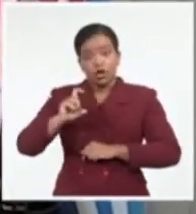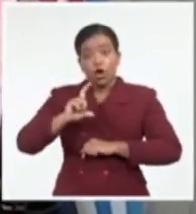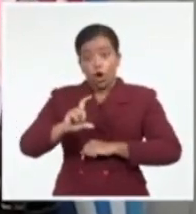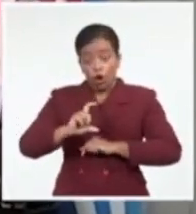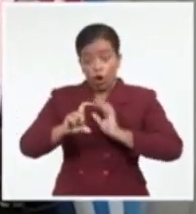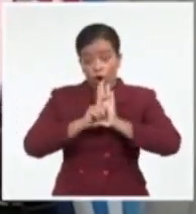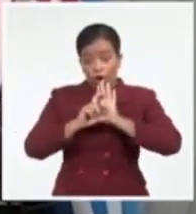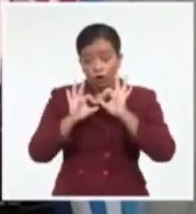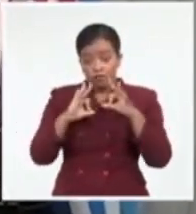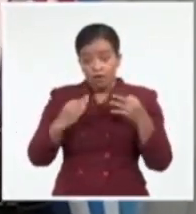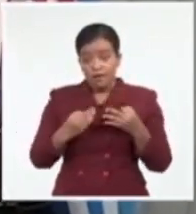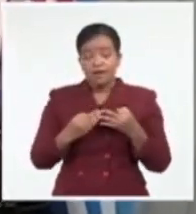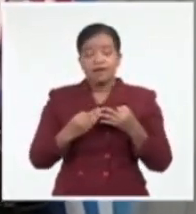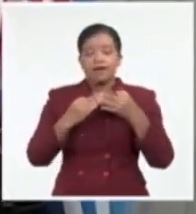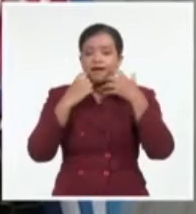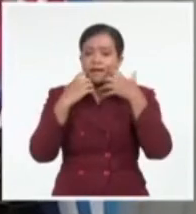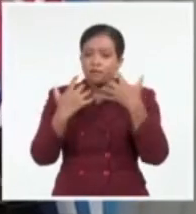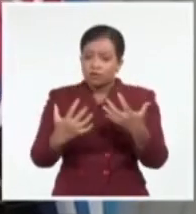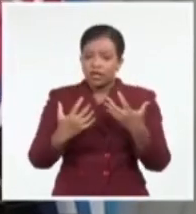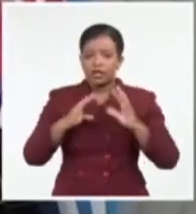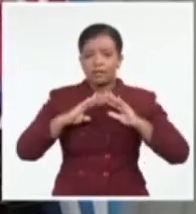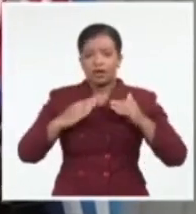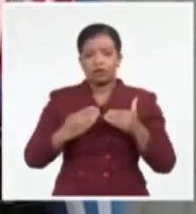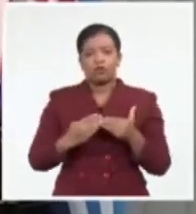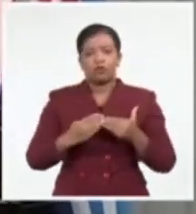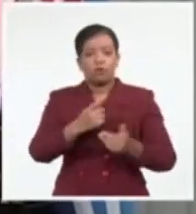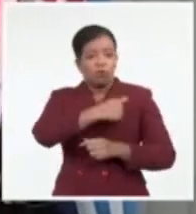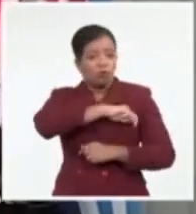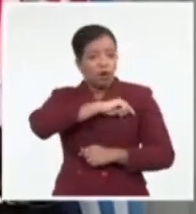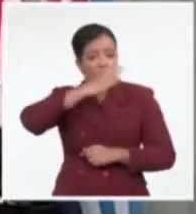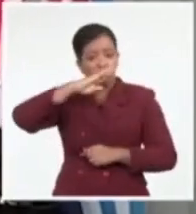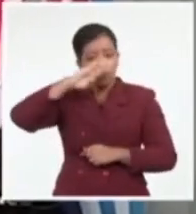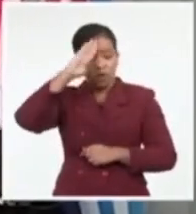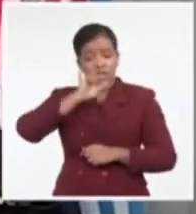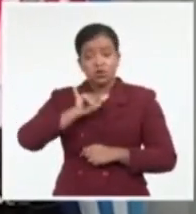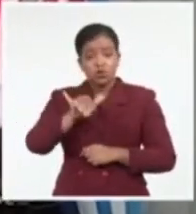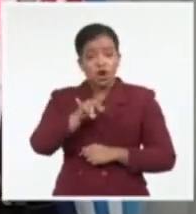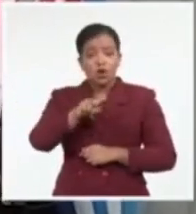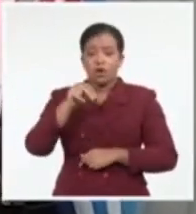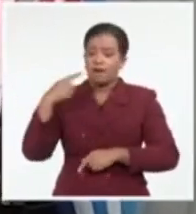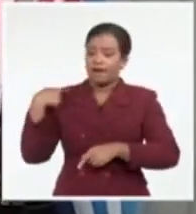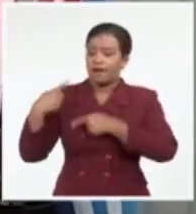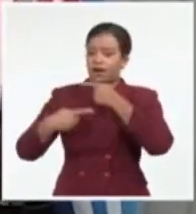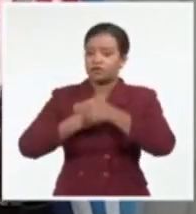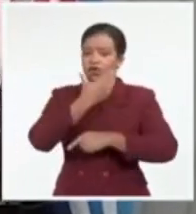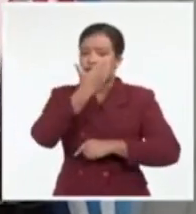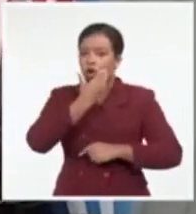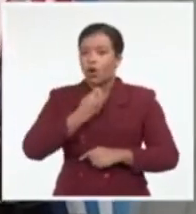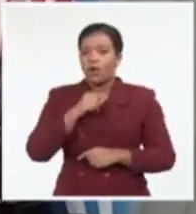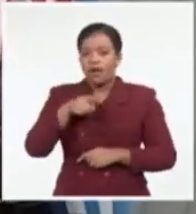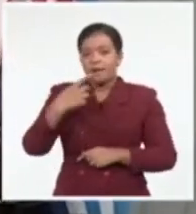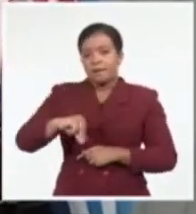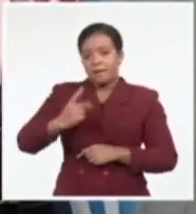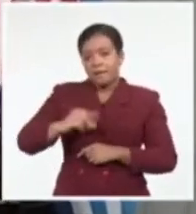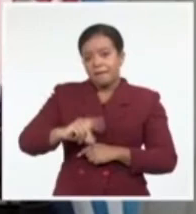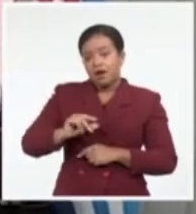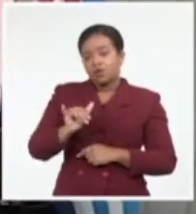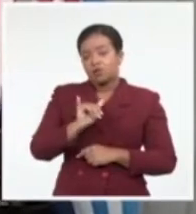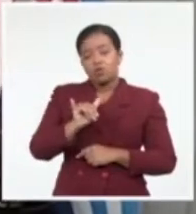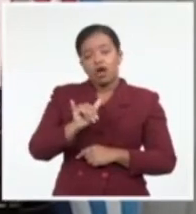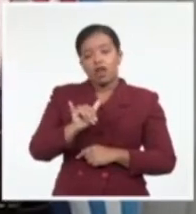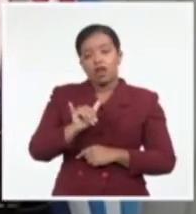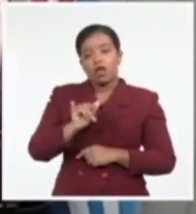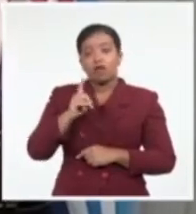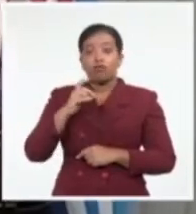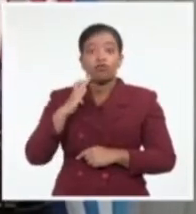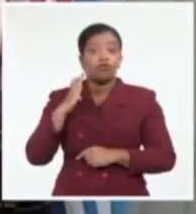familia, es importante para todos los cubanos, sobre todo para las nuevas generaciones que están emprendiendo el futuro del país y van a